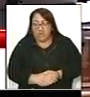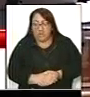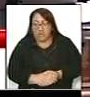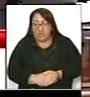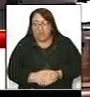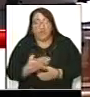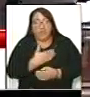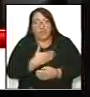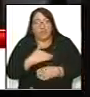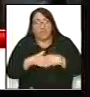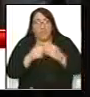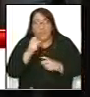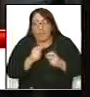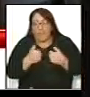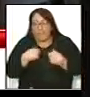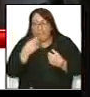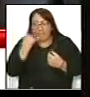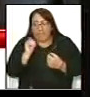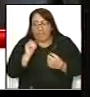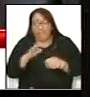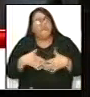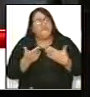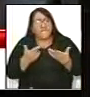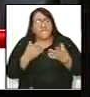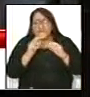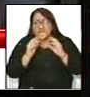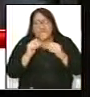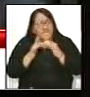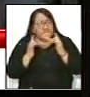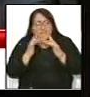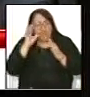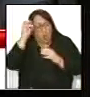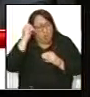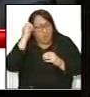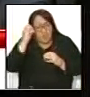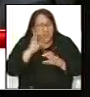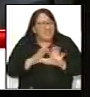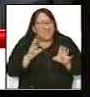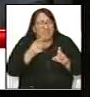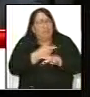Presidenta, toda persona que tenga algo de criterio puede expresar perfectamente sus opiniones sin